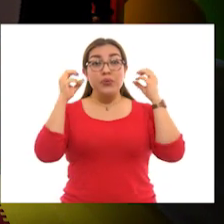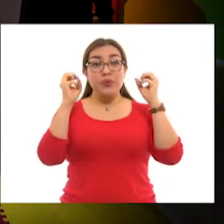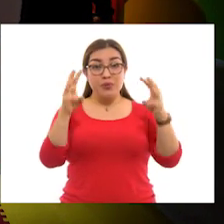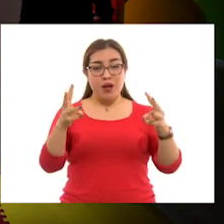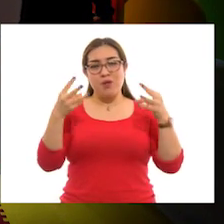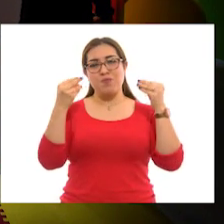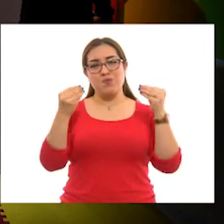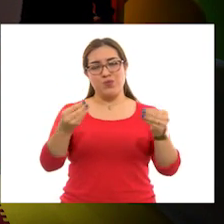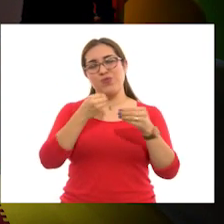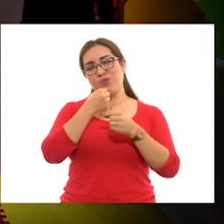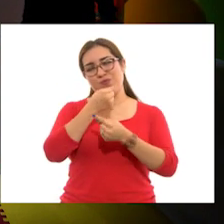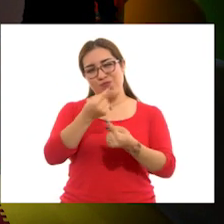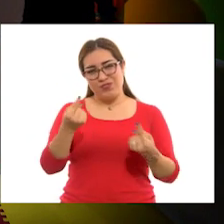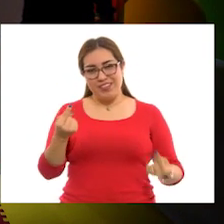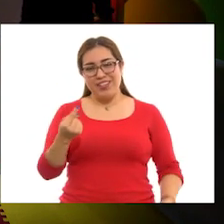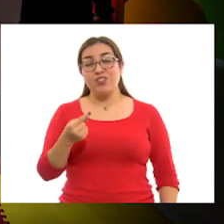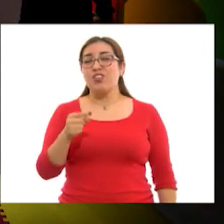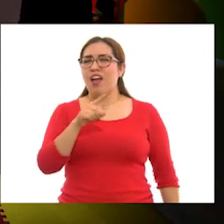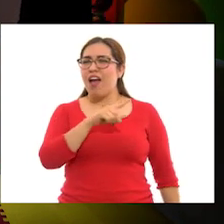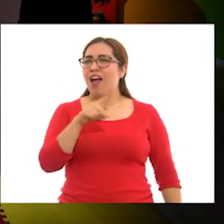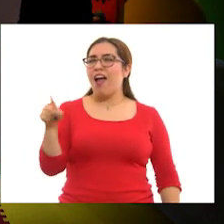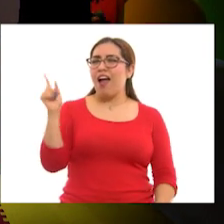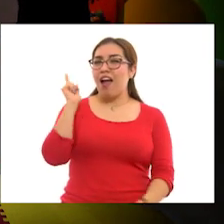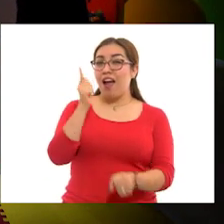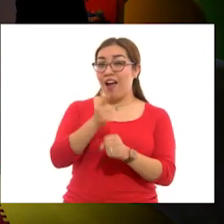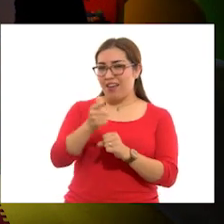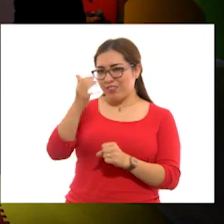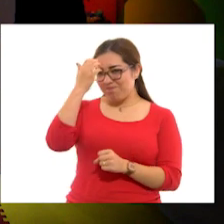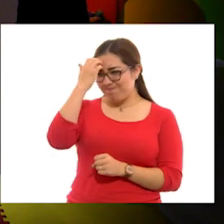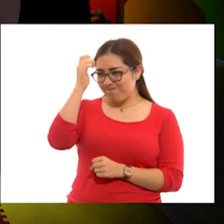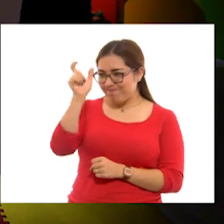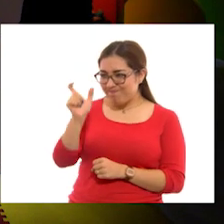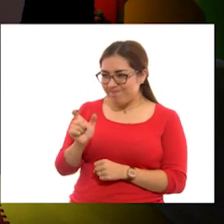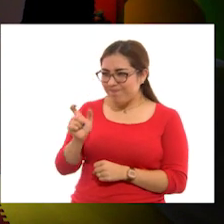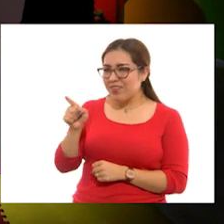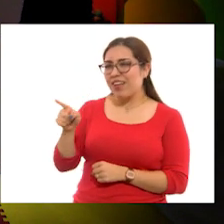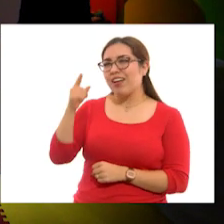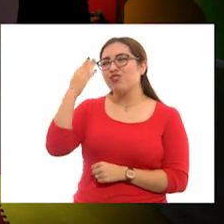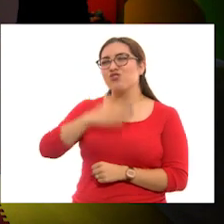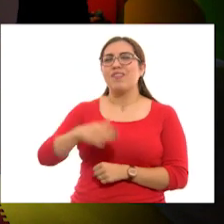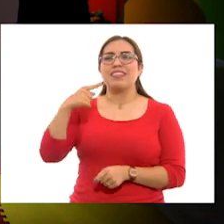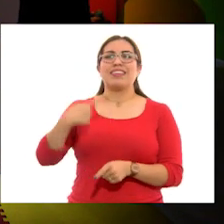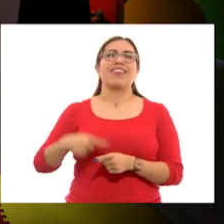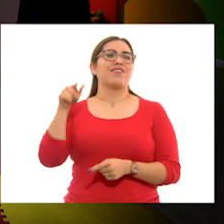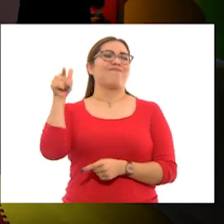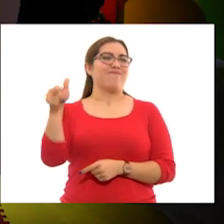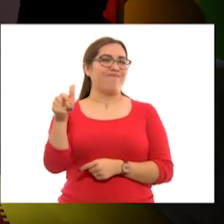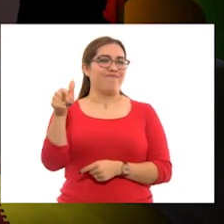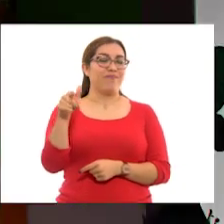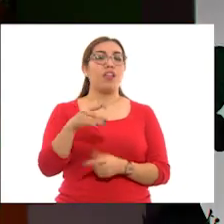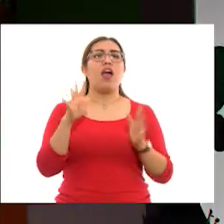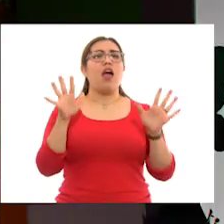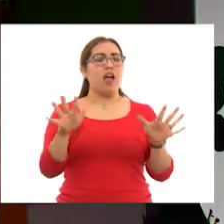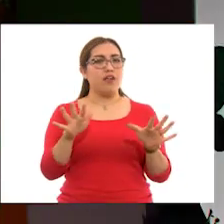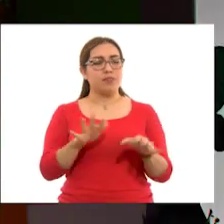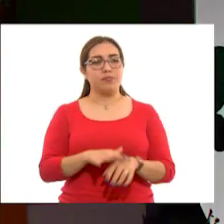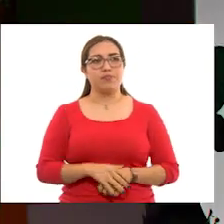las niñas y los niños que te reconocieron por tu sombra y supieron que eras tú, Moni. Por cierto,